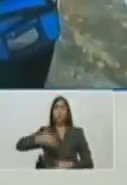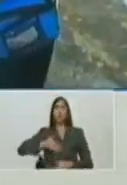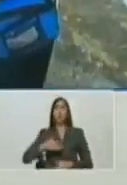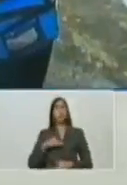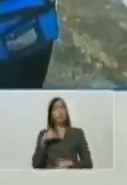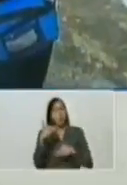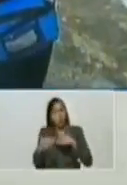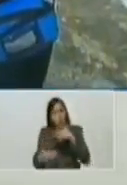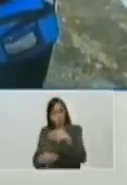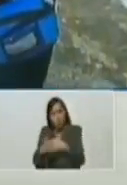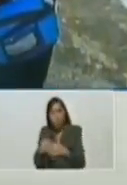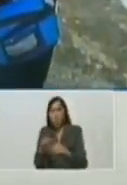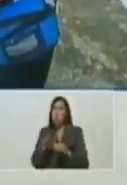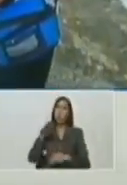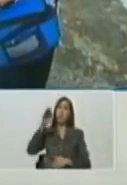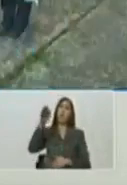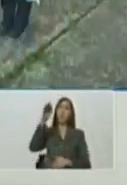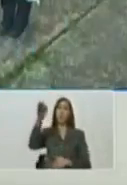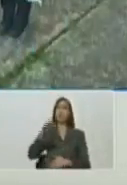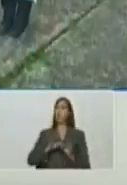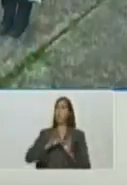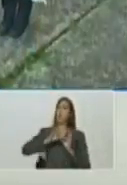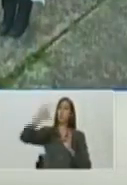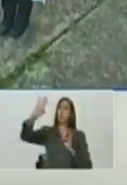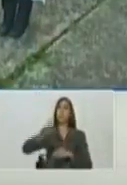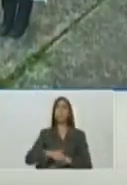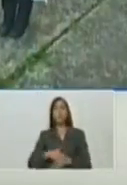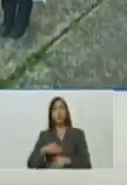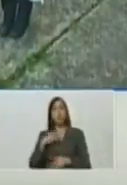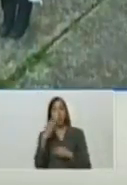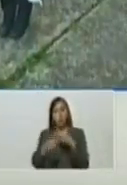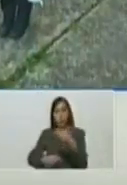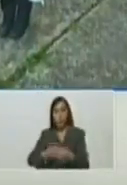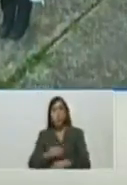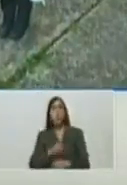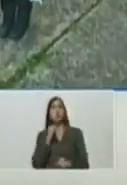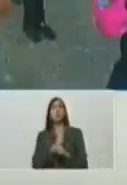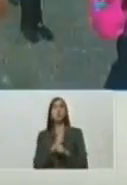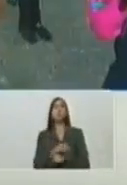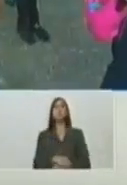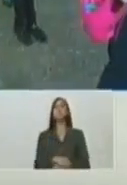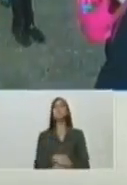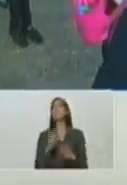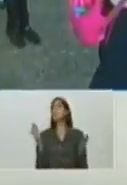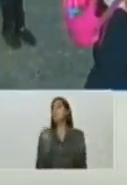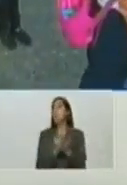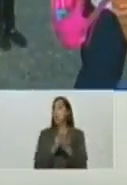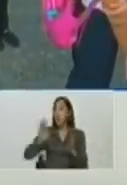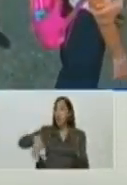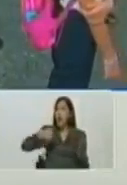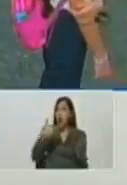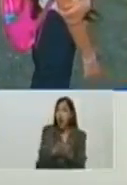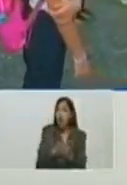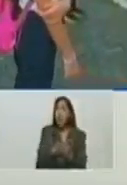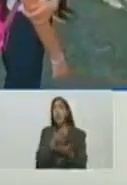poco vamos lejos, vamos consolidando. Va a haber clase hasta mediados de